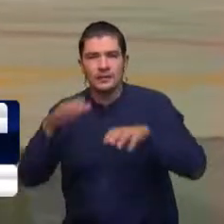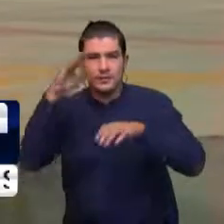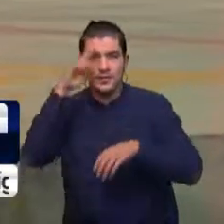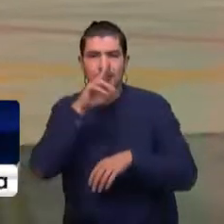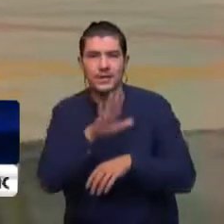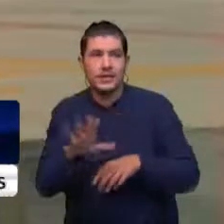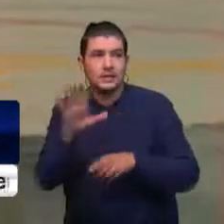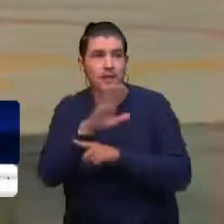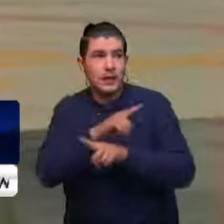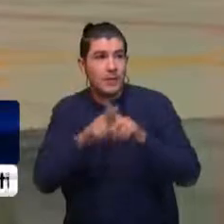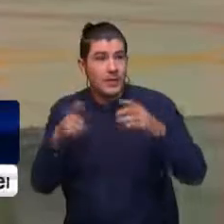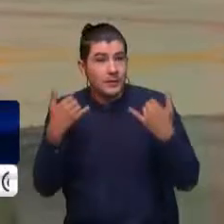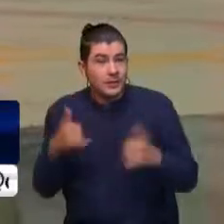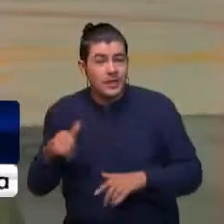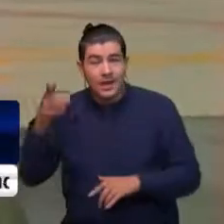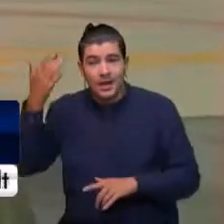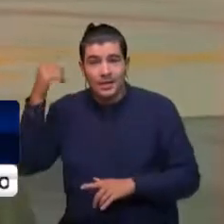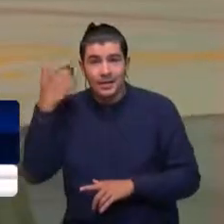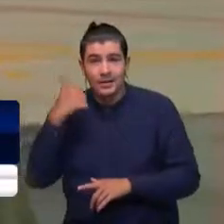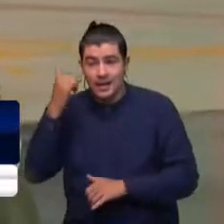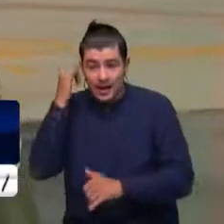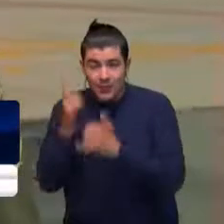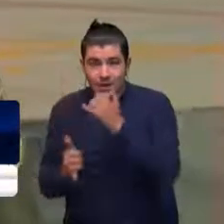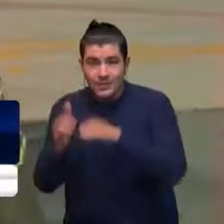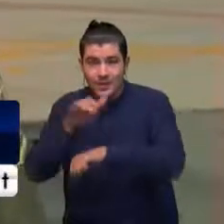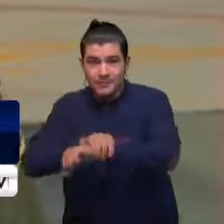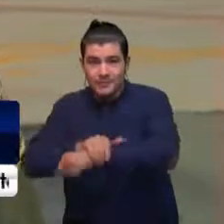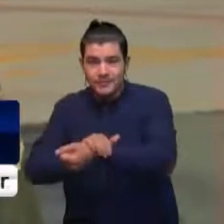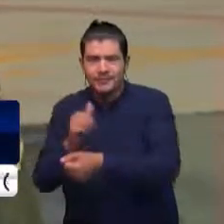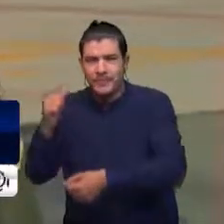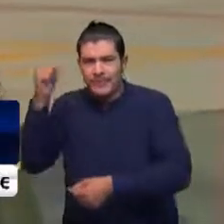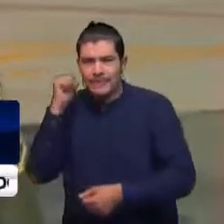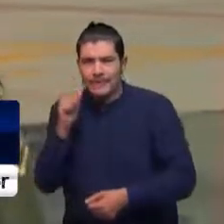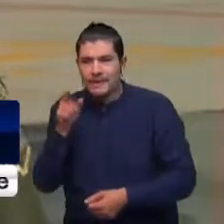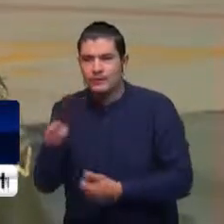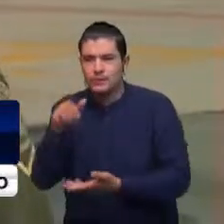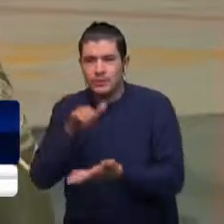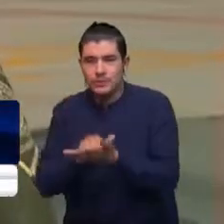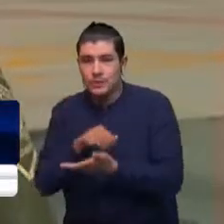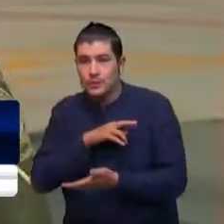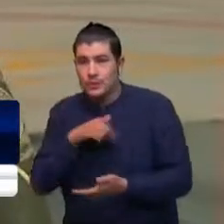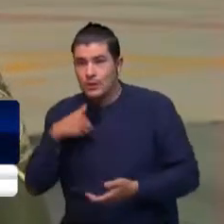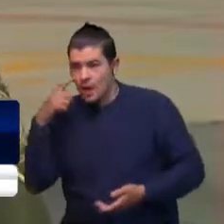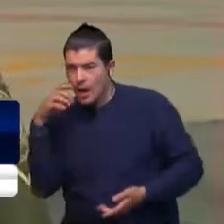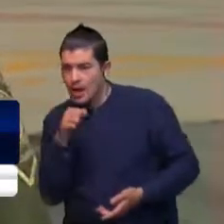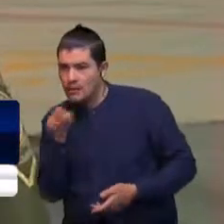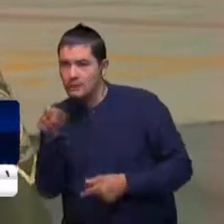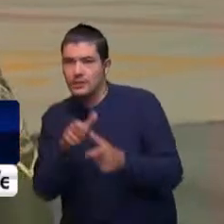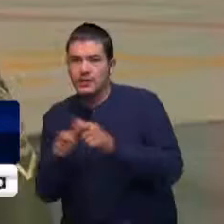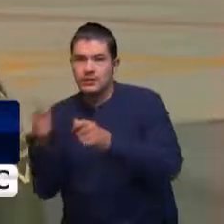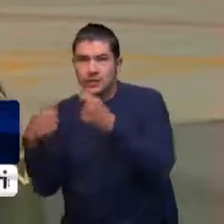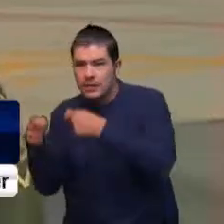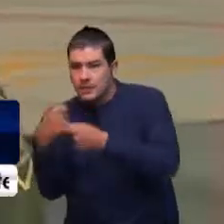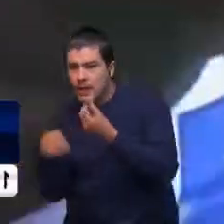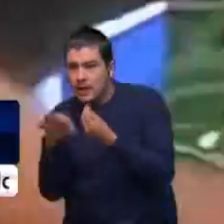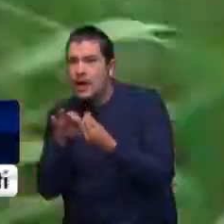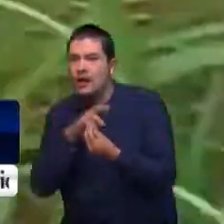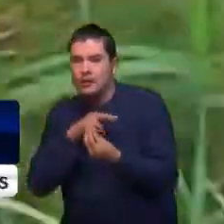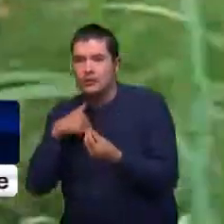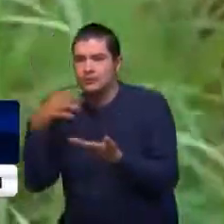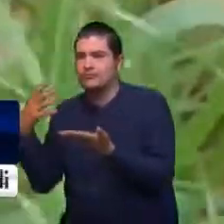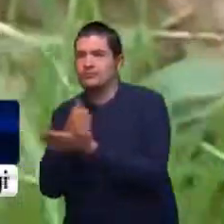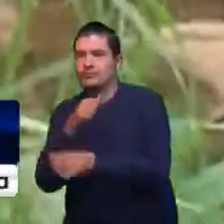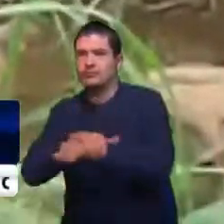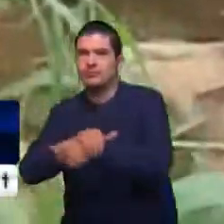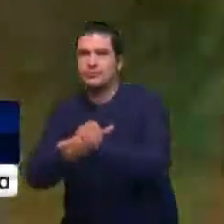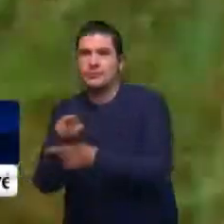ya en estas última en esta última captura de ayer de ese emplea gracia en donde estamos capturando a estos delincuentes con los pasamontañas